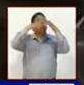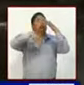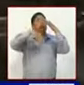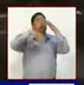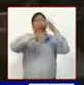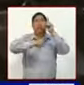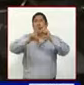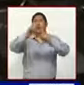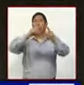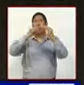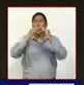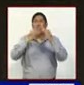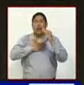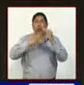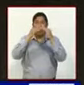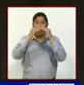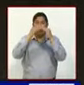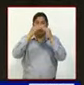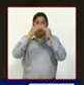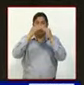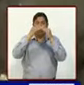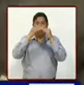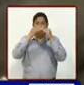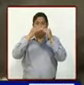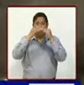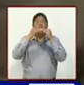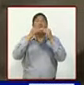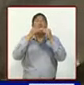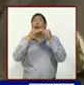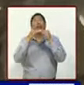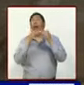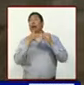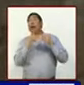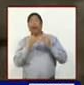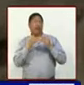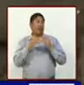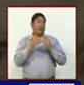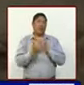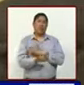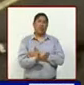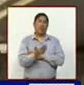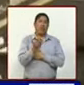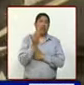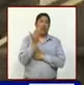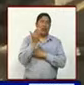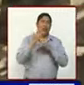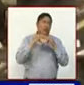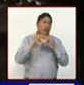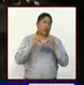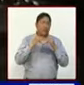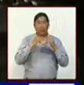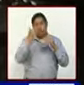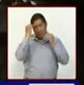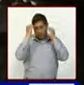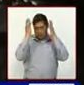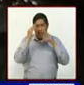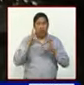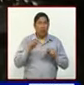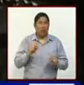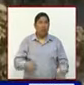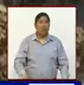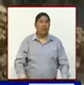casas y la parte de mi casa igual está afectada y yo creo que con el transcurso del día yo creo tal vez va a ceder y ojalá, esperemos que